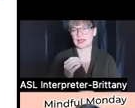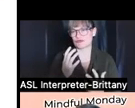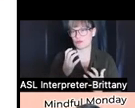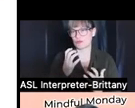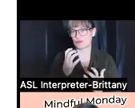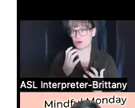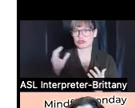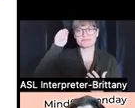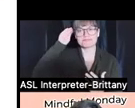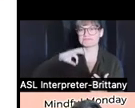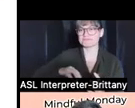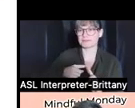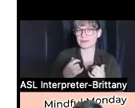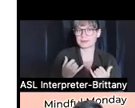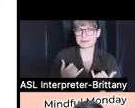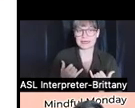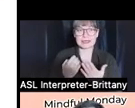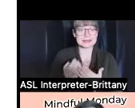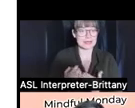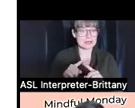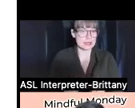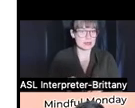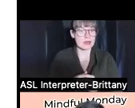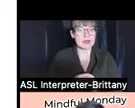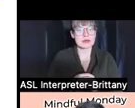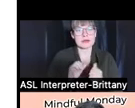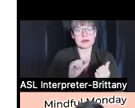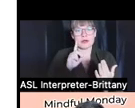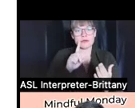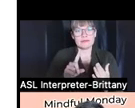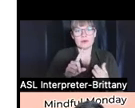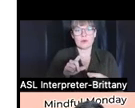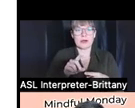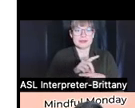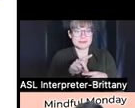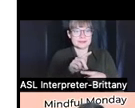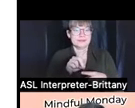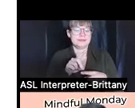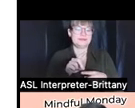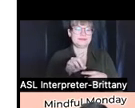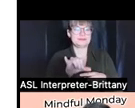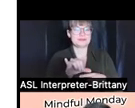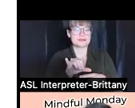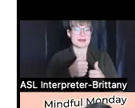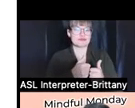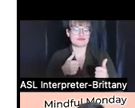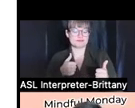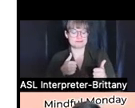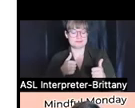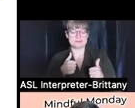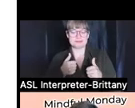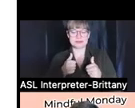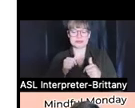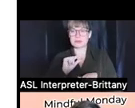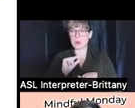Que lo que queremos que aprendan hoy día es de base en las evidencias. Disciplina que se aleja